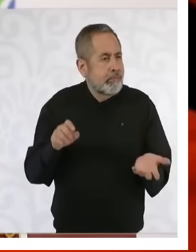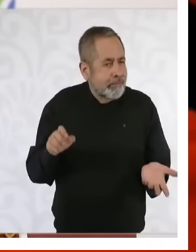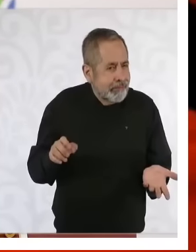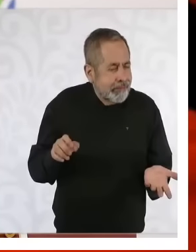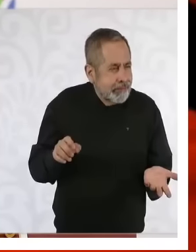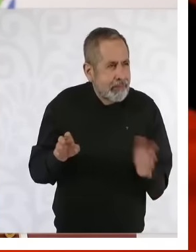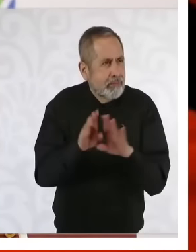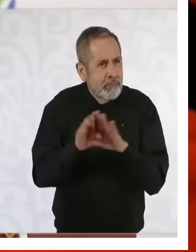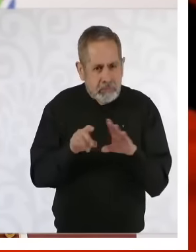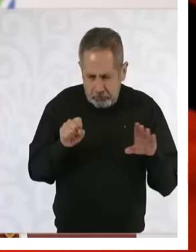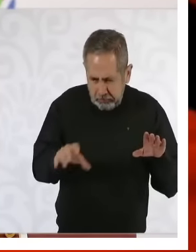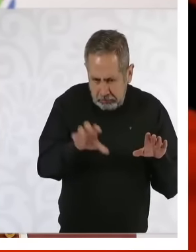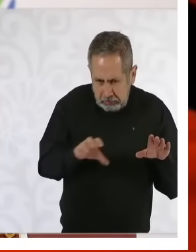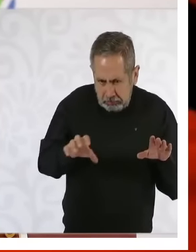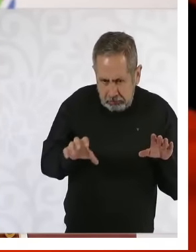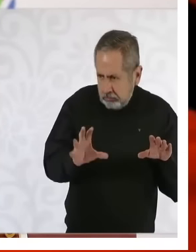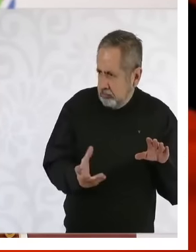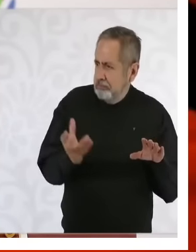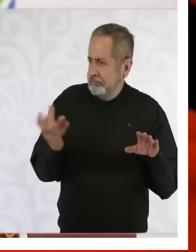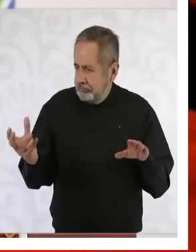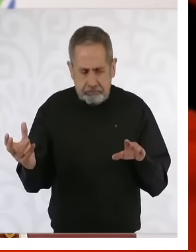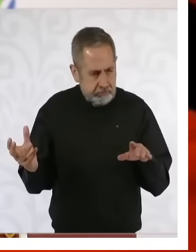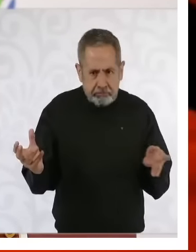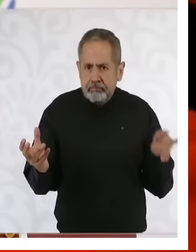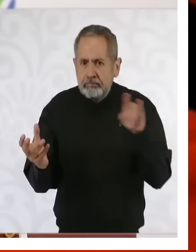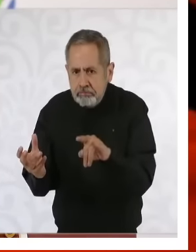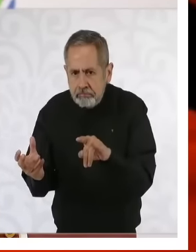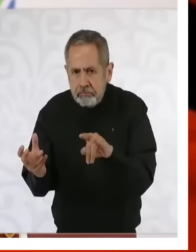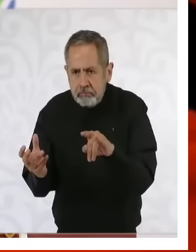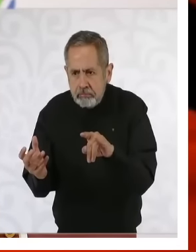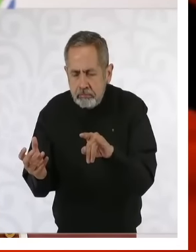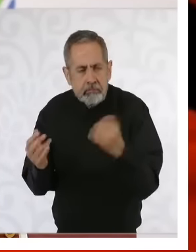la producción nacional. Sin embargo, a veces se evade